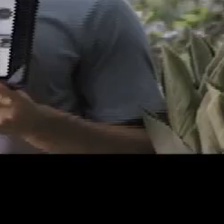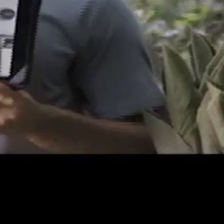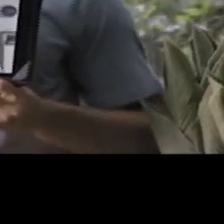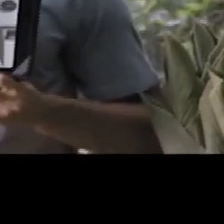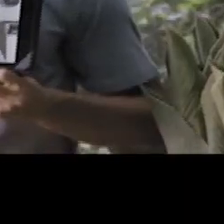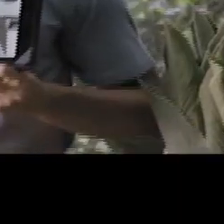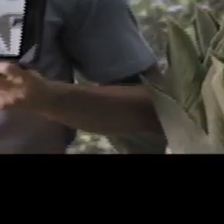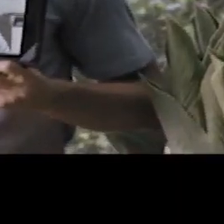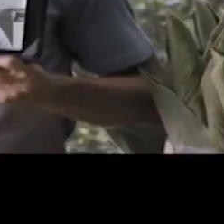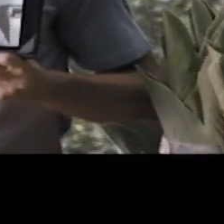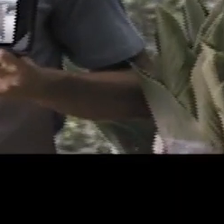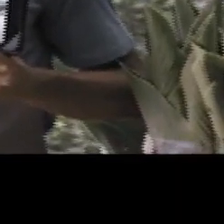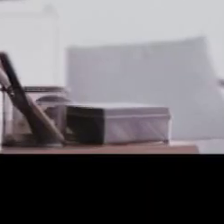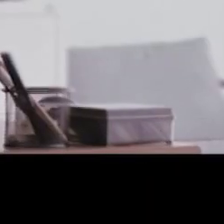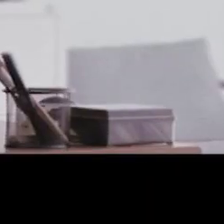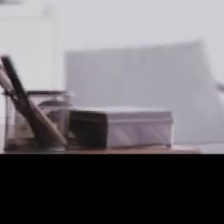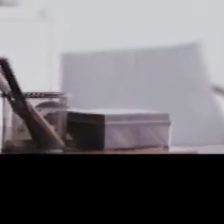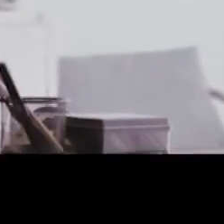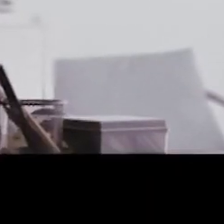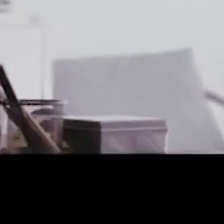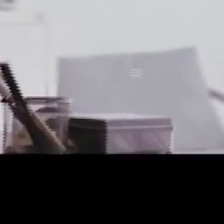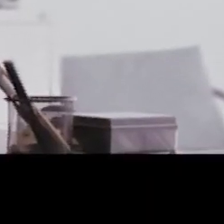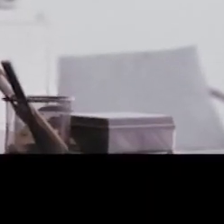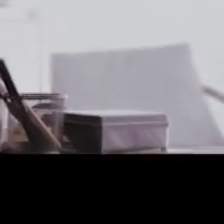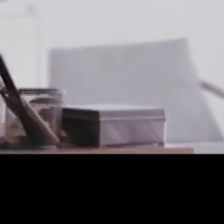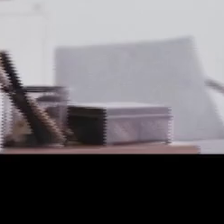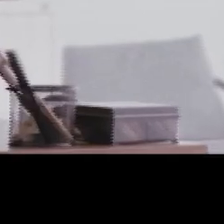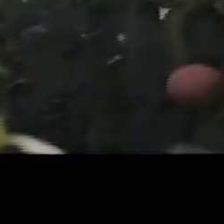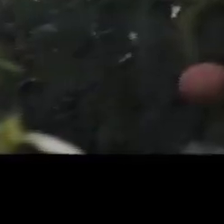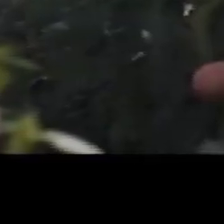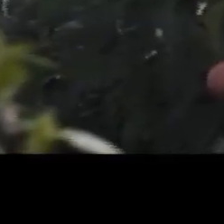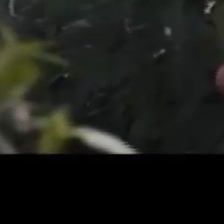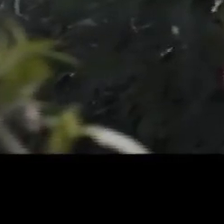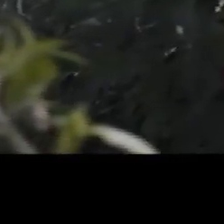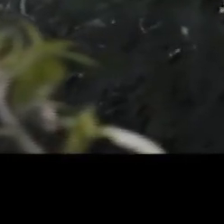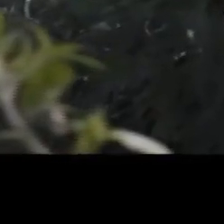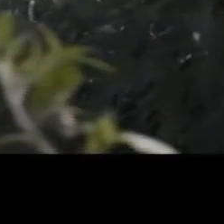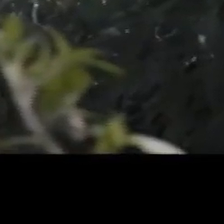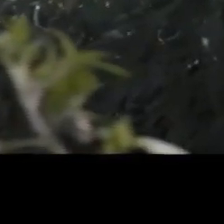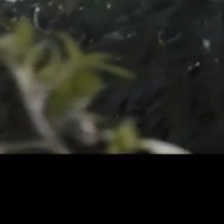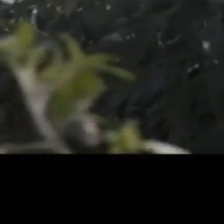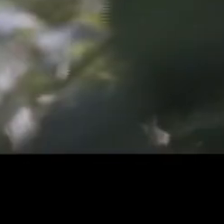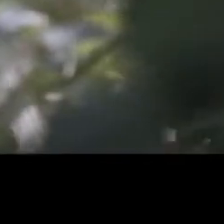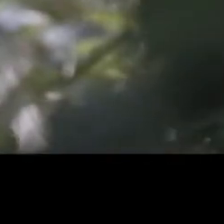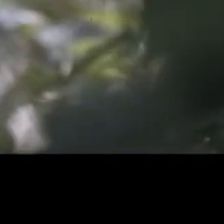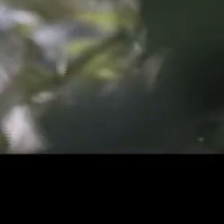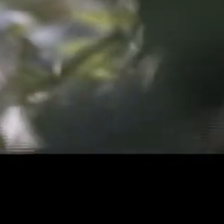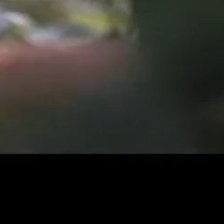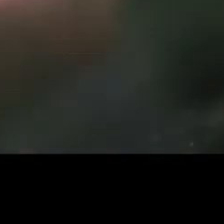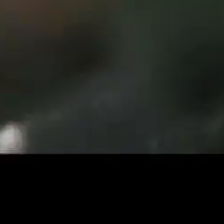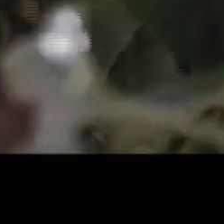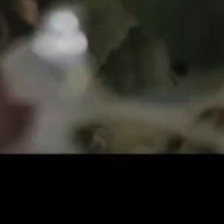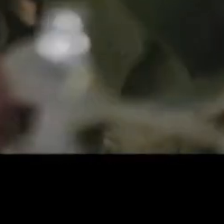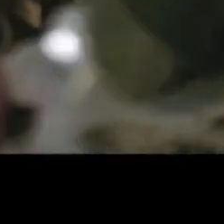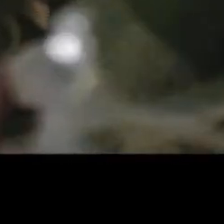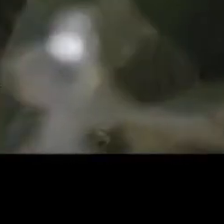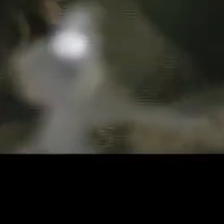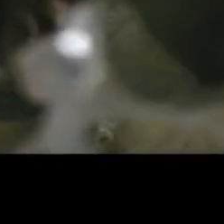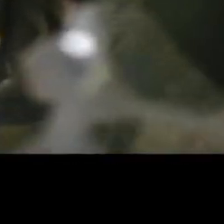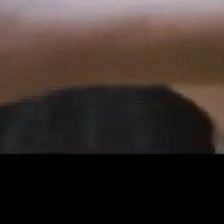existimos. Porque somos tus más grandes fans. Porque estamos juntos por las empresas que dejan